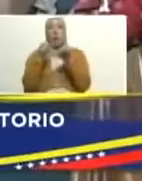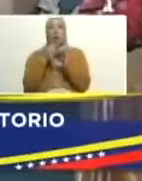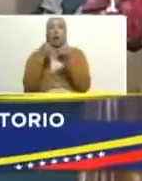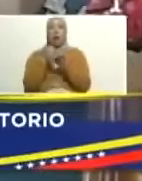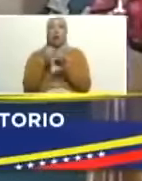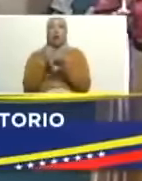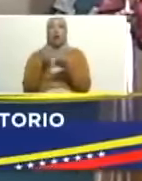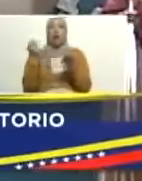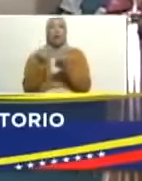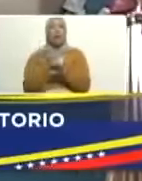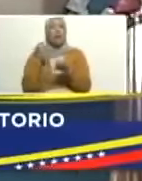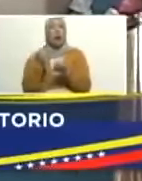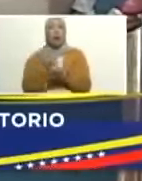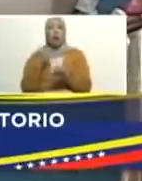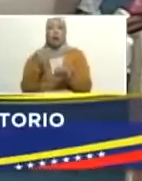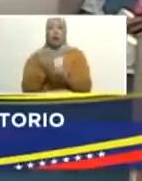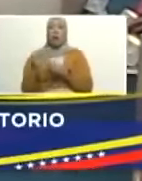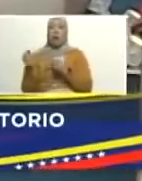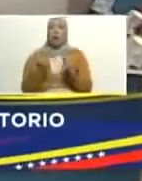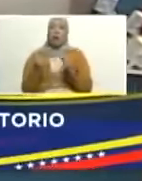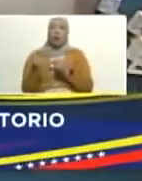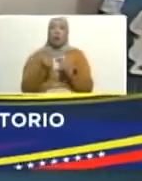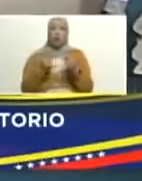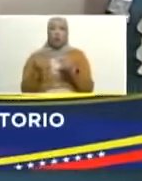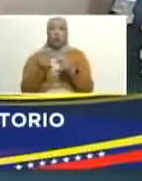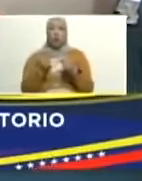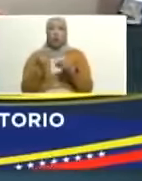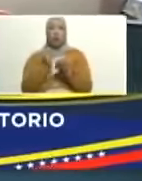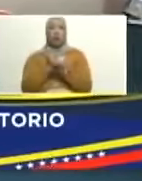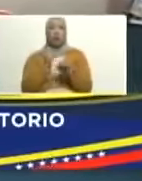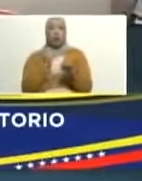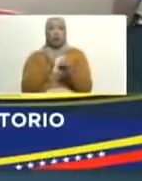unas intensas jornadas de diálogo